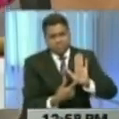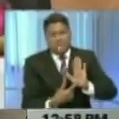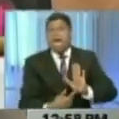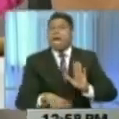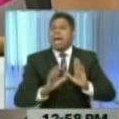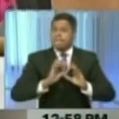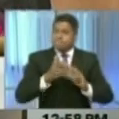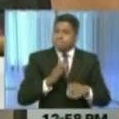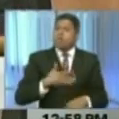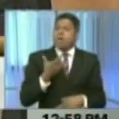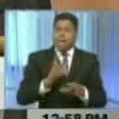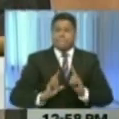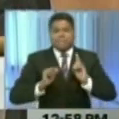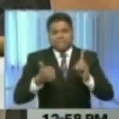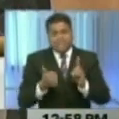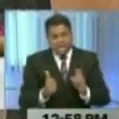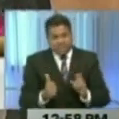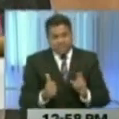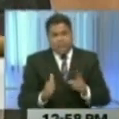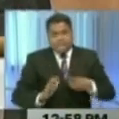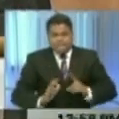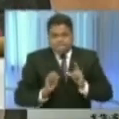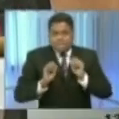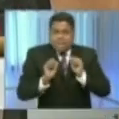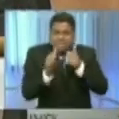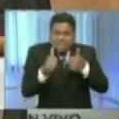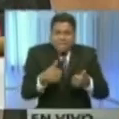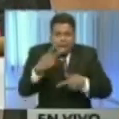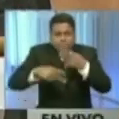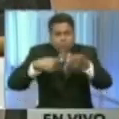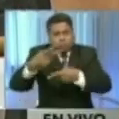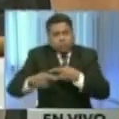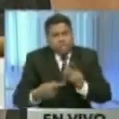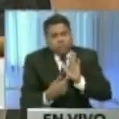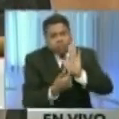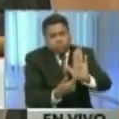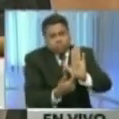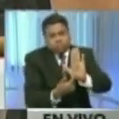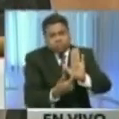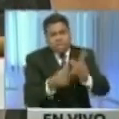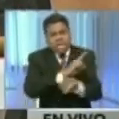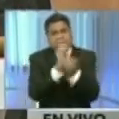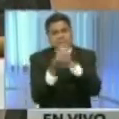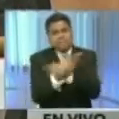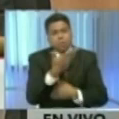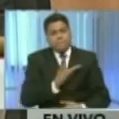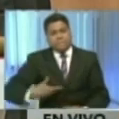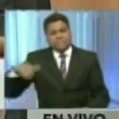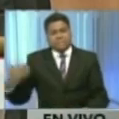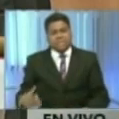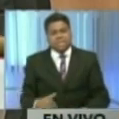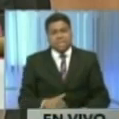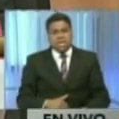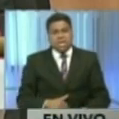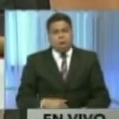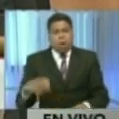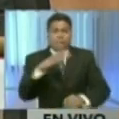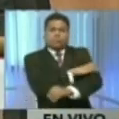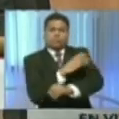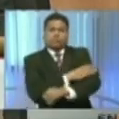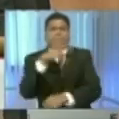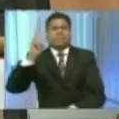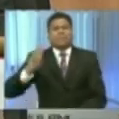podía iniciar el proceso para activar este mecanismo, la oposición venezolana decidió